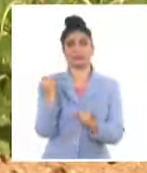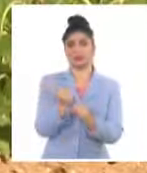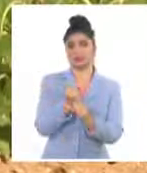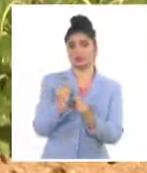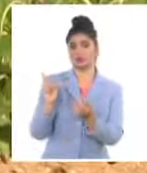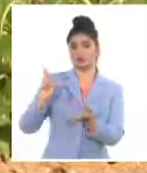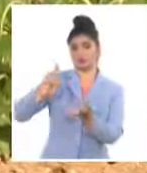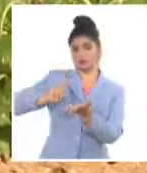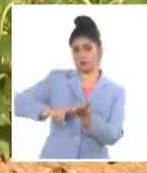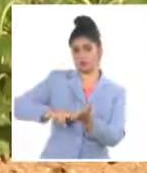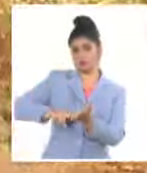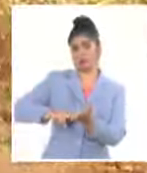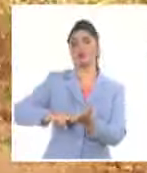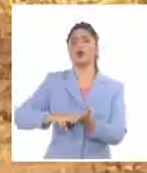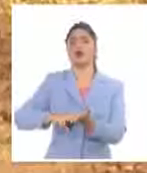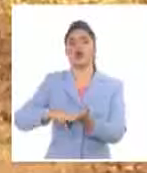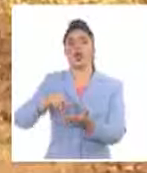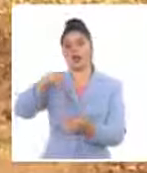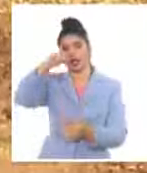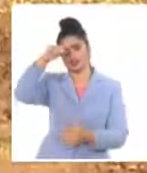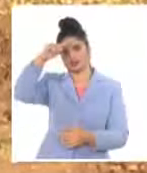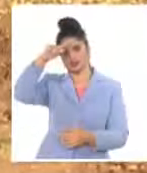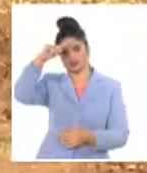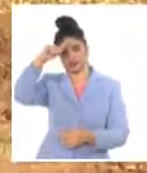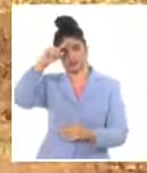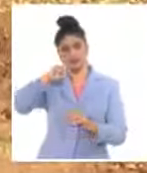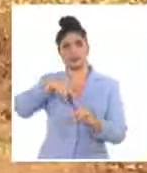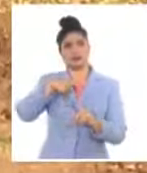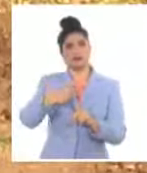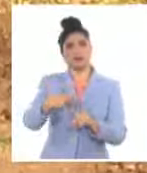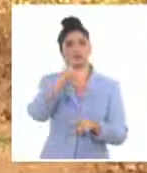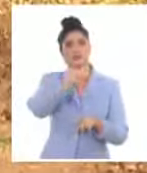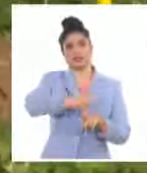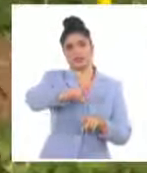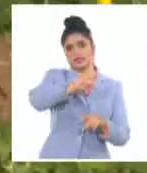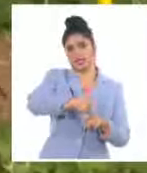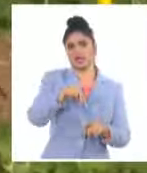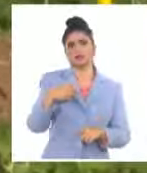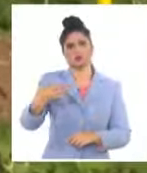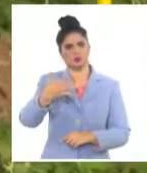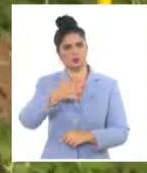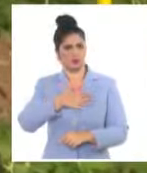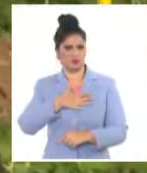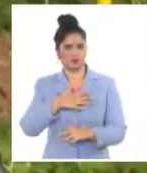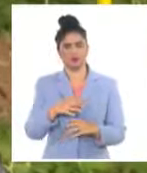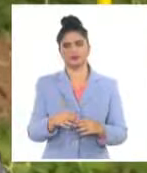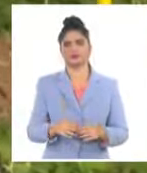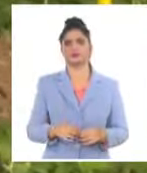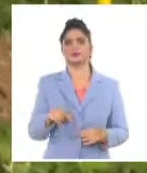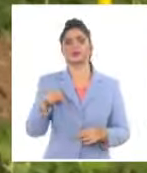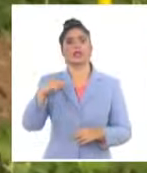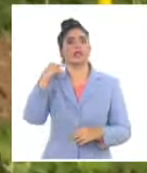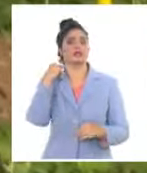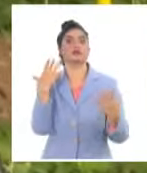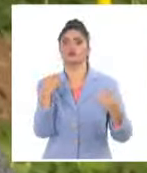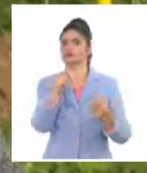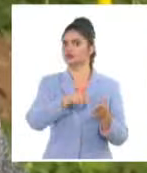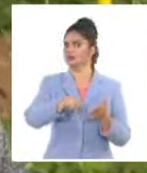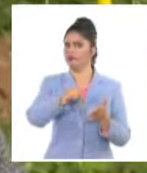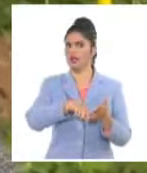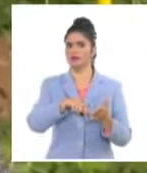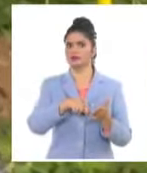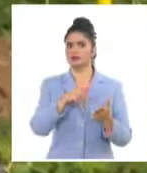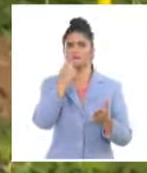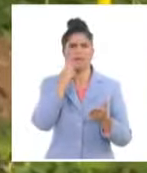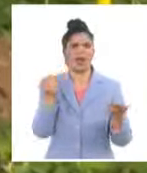CCS Mártires de Manatí y a la granja urbana del territorio. Este año voy con grandes perspectivas y grandes proyecciones, porque